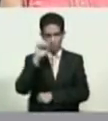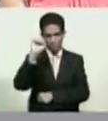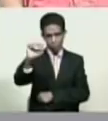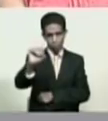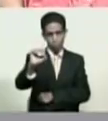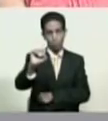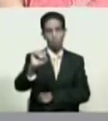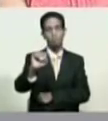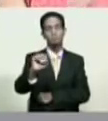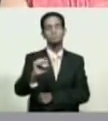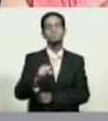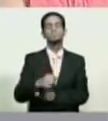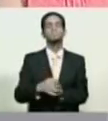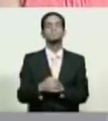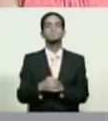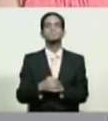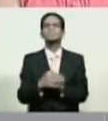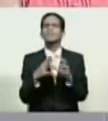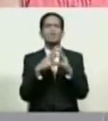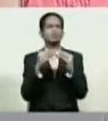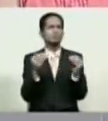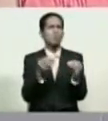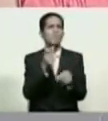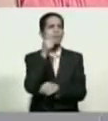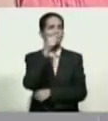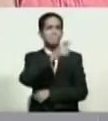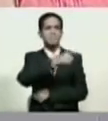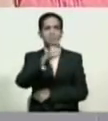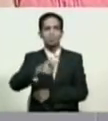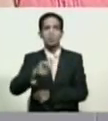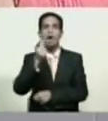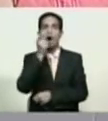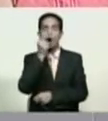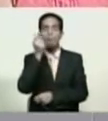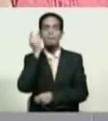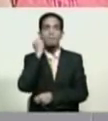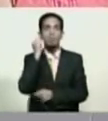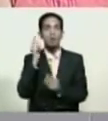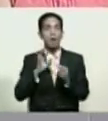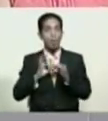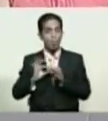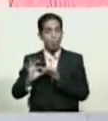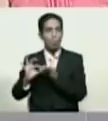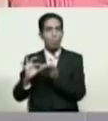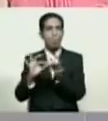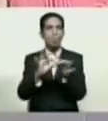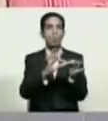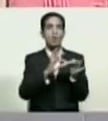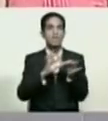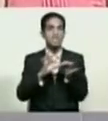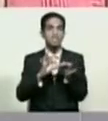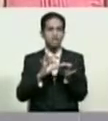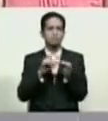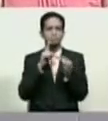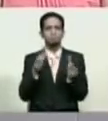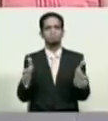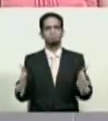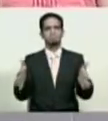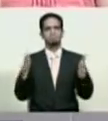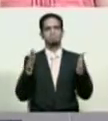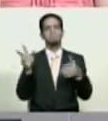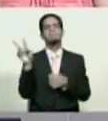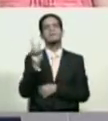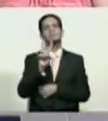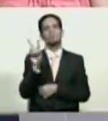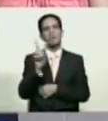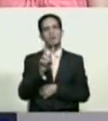Venezuela, del presidente Maduro. A todos los compañeros, todas las compañeras, unidos, unidas, logramos una victoria para el pueblo de